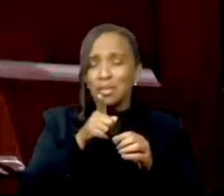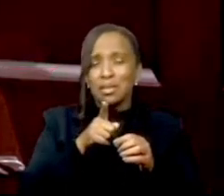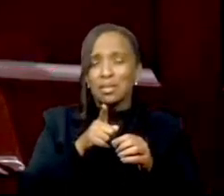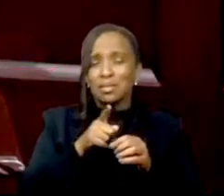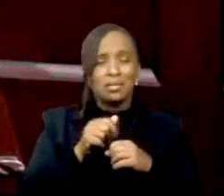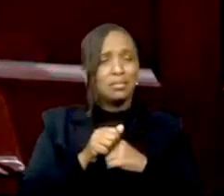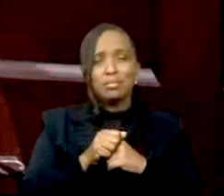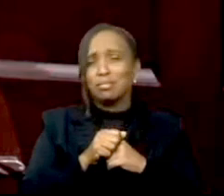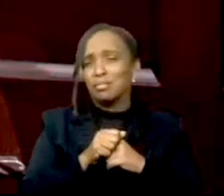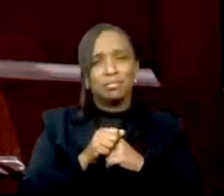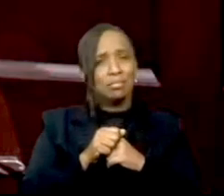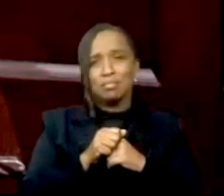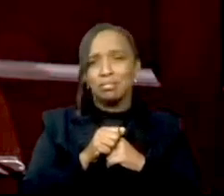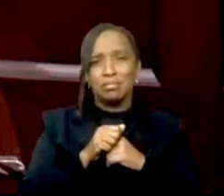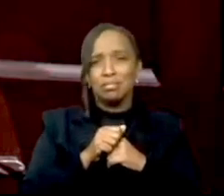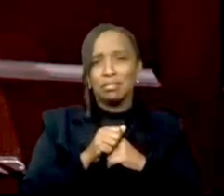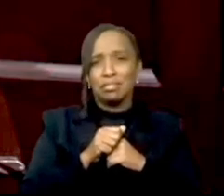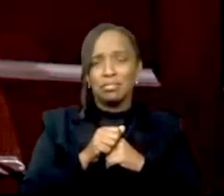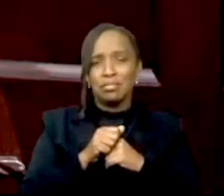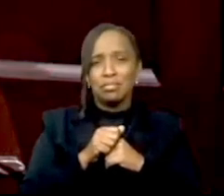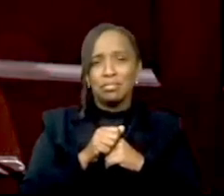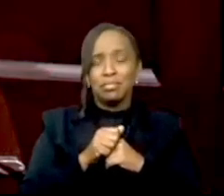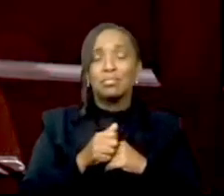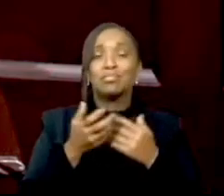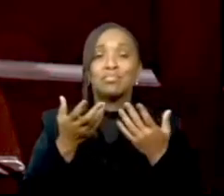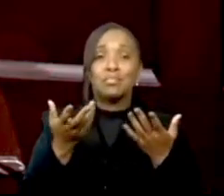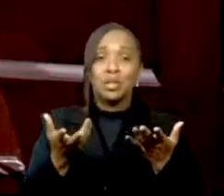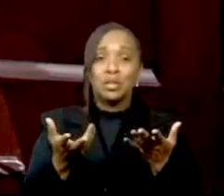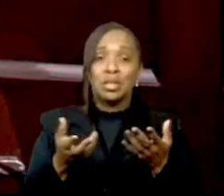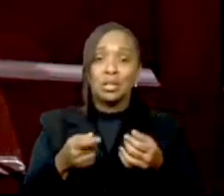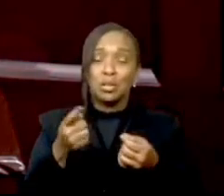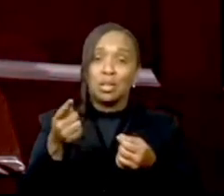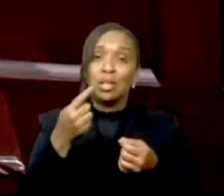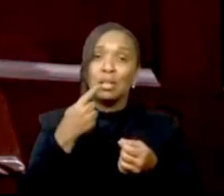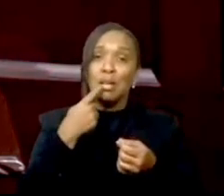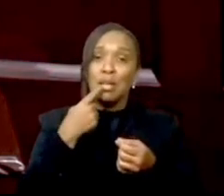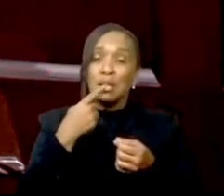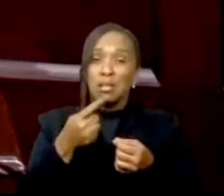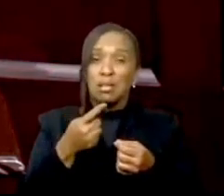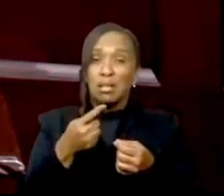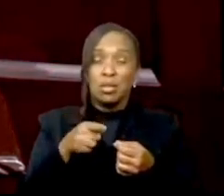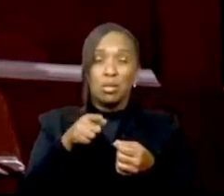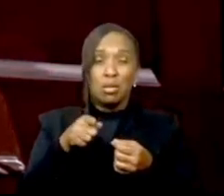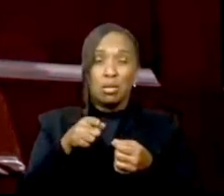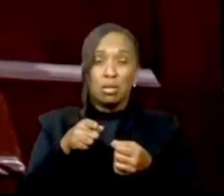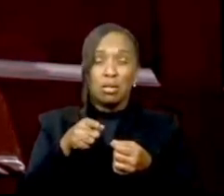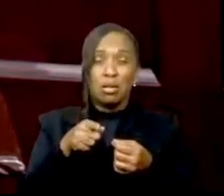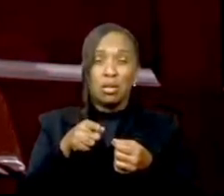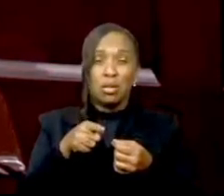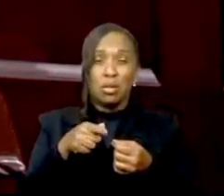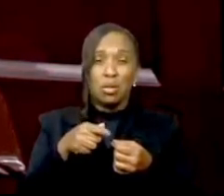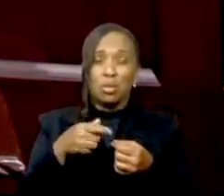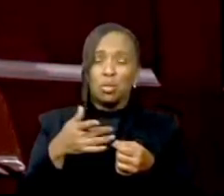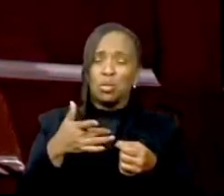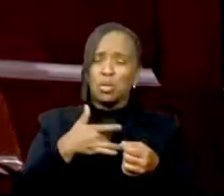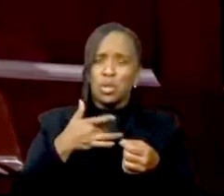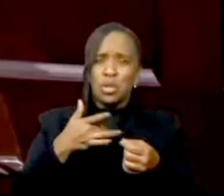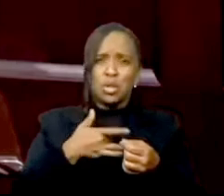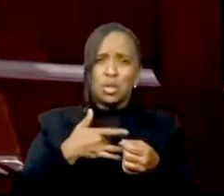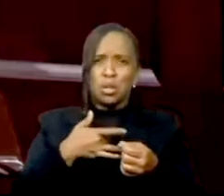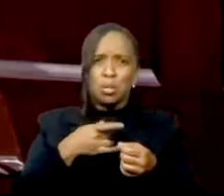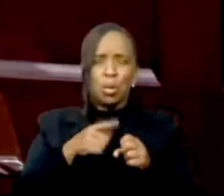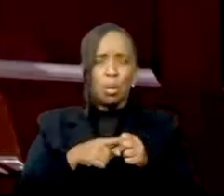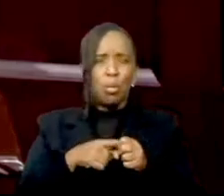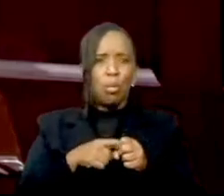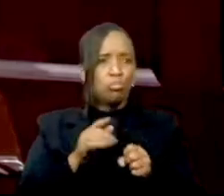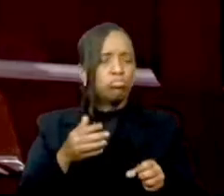pueblo, como partido, rechazamos ese golpe bajo que ha dado aquí el partido de gobierno